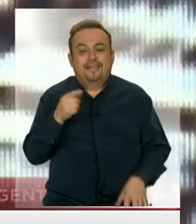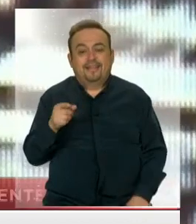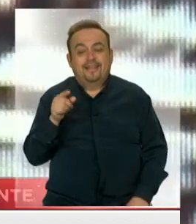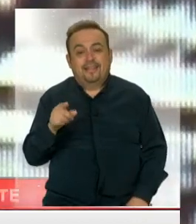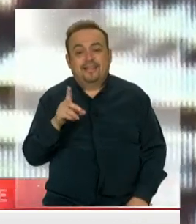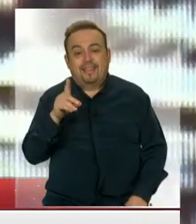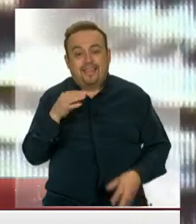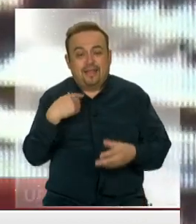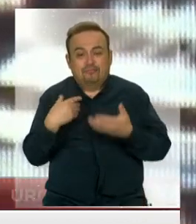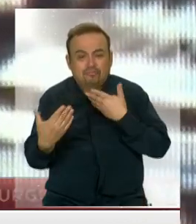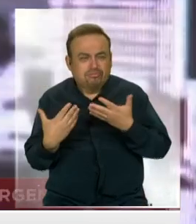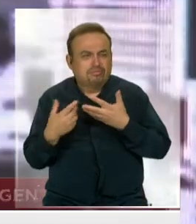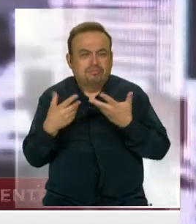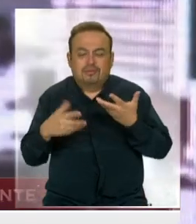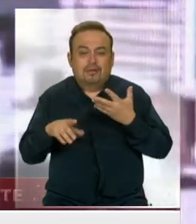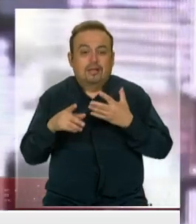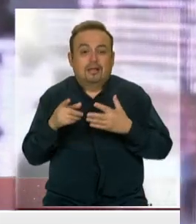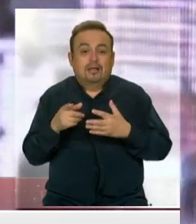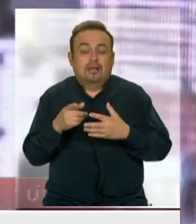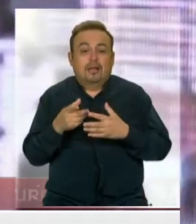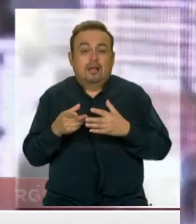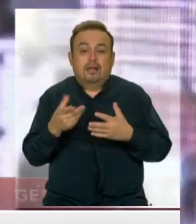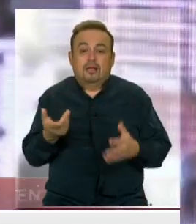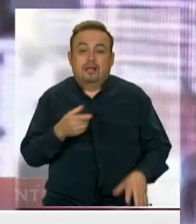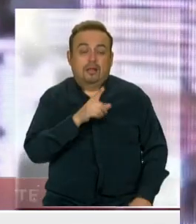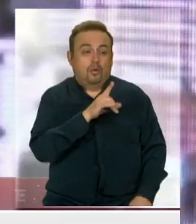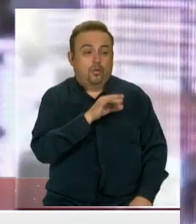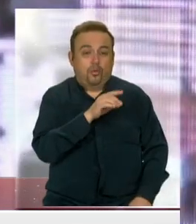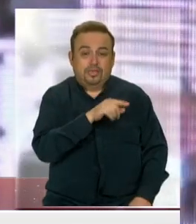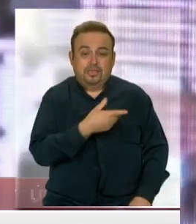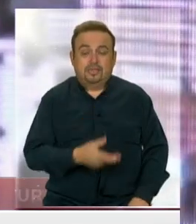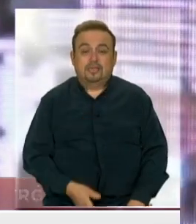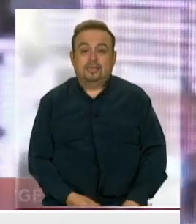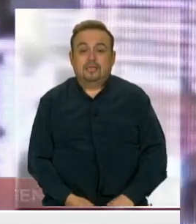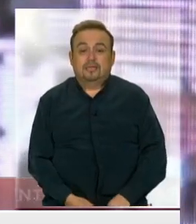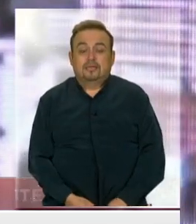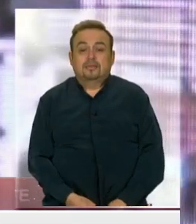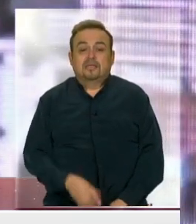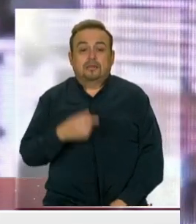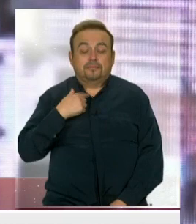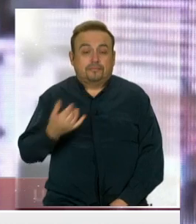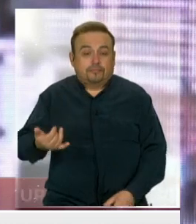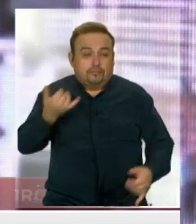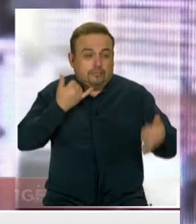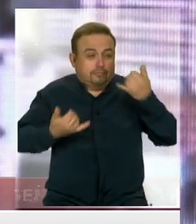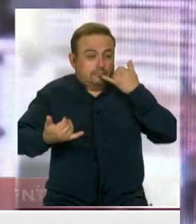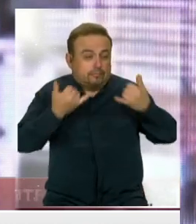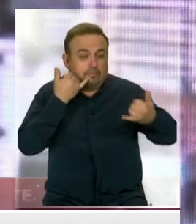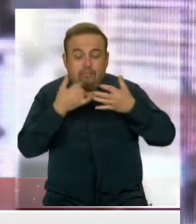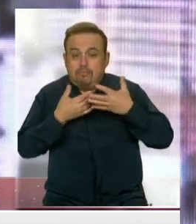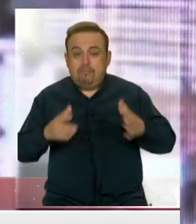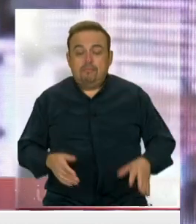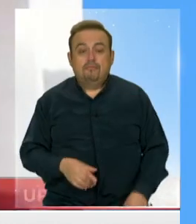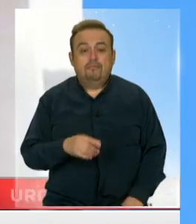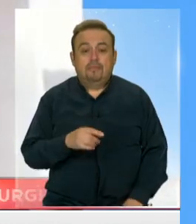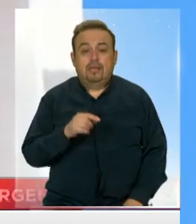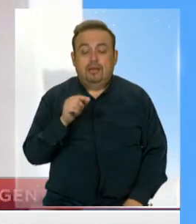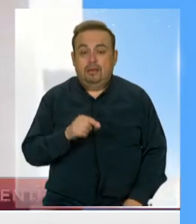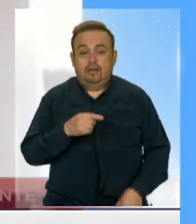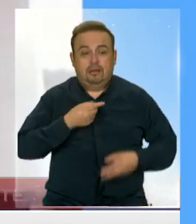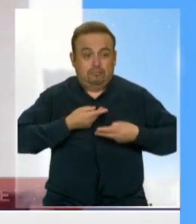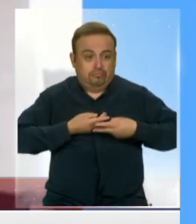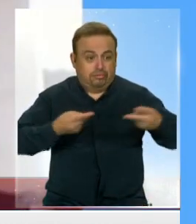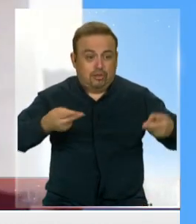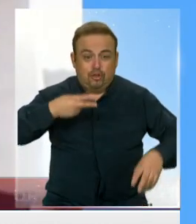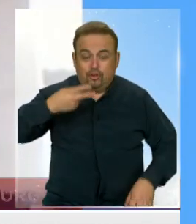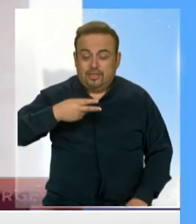días y vueltas. Luis. Sí, me están llamando de todo el mundo. Sí, durísimo dar esta